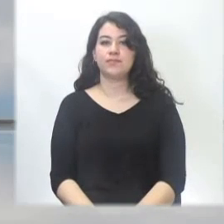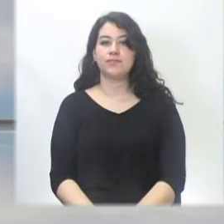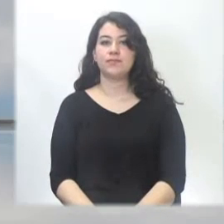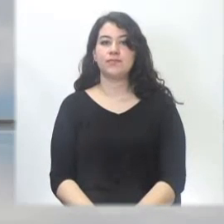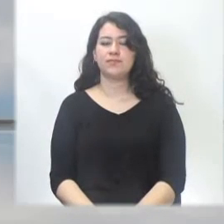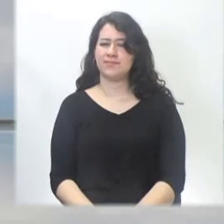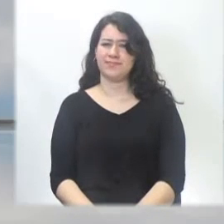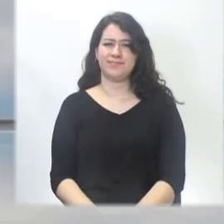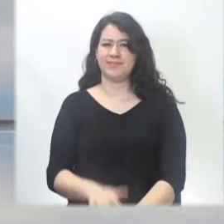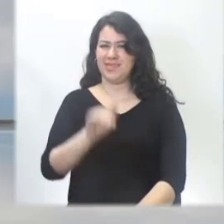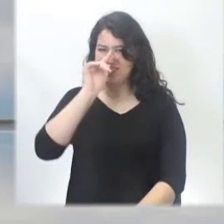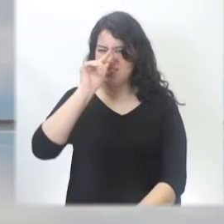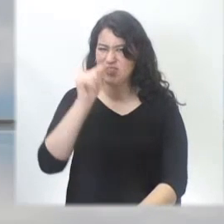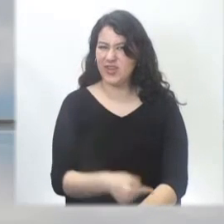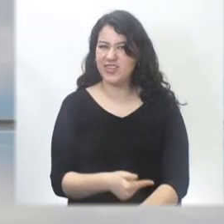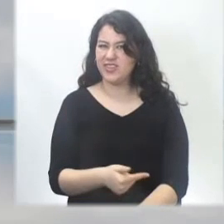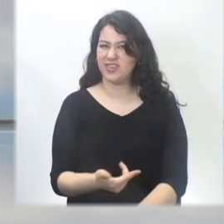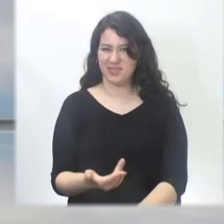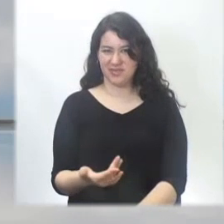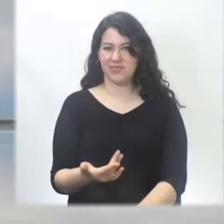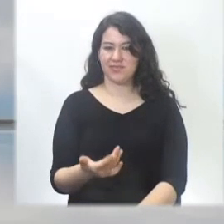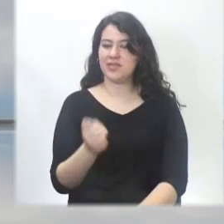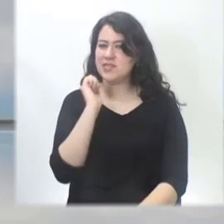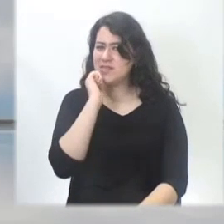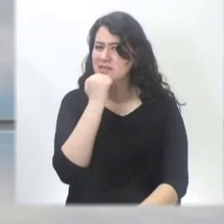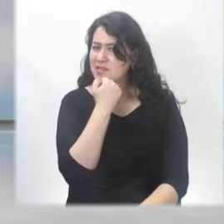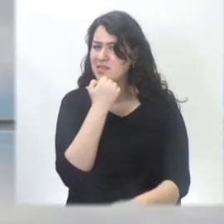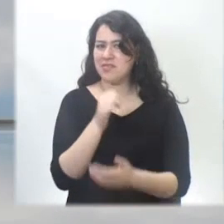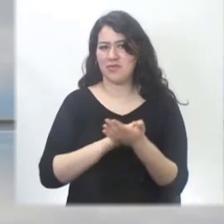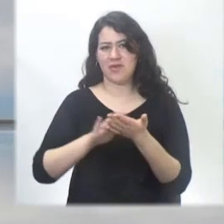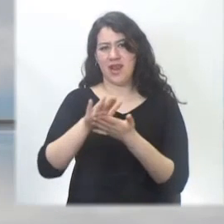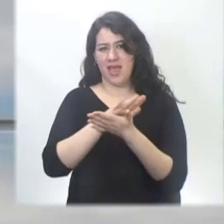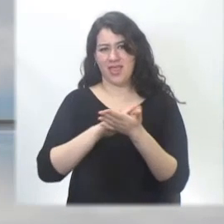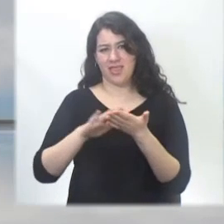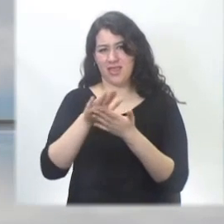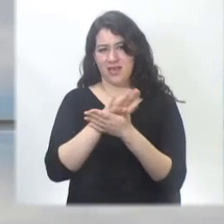Una cosa insólita, ¿no? Porque de secreto no tuvo nada.